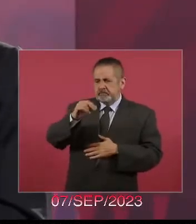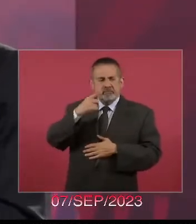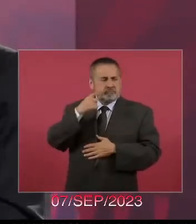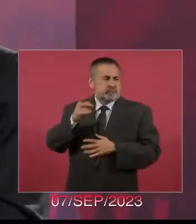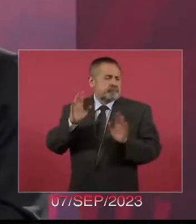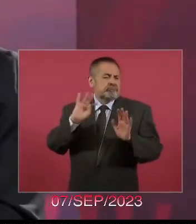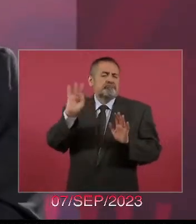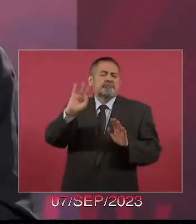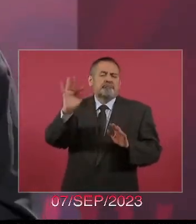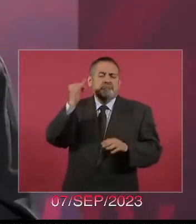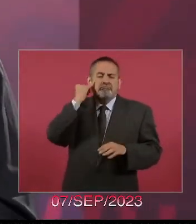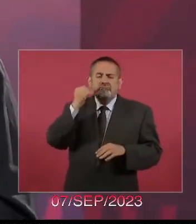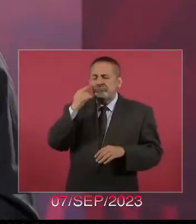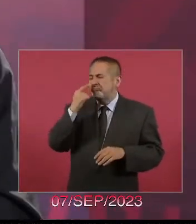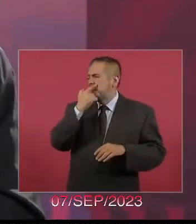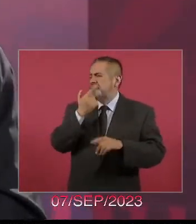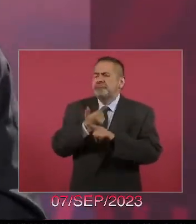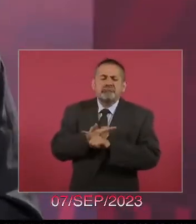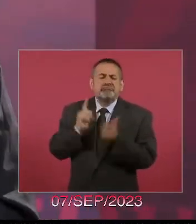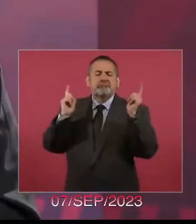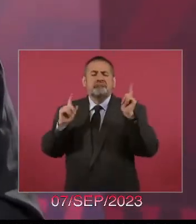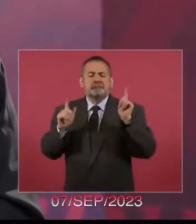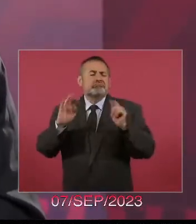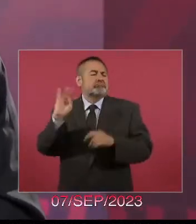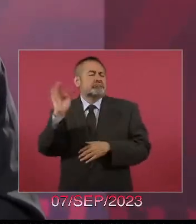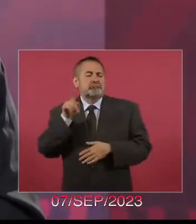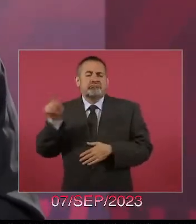y puedo ser candidato independiente.